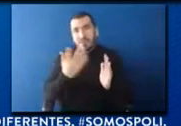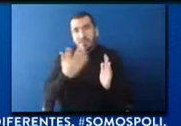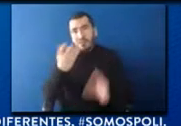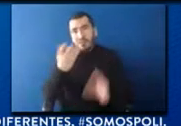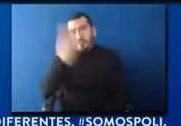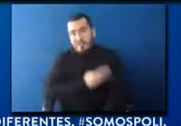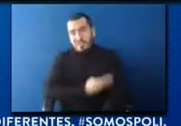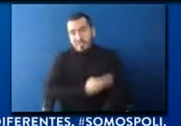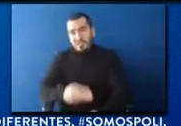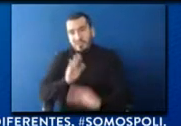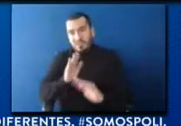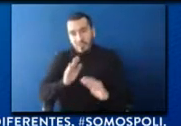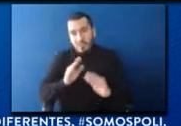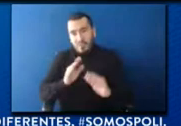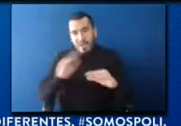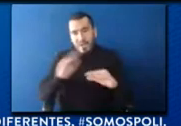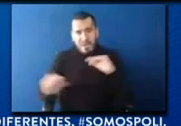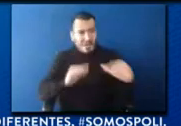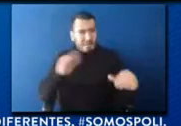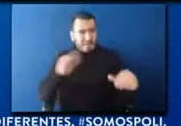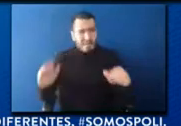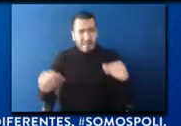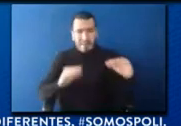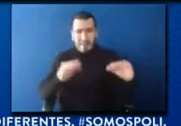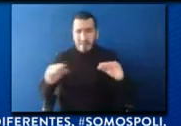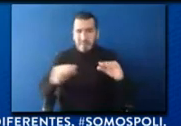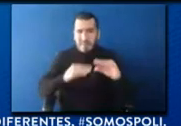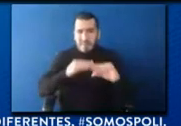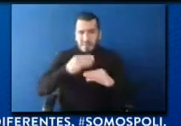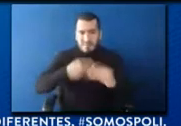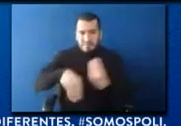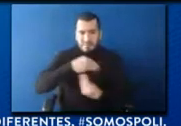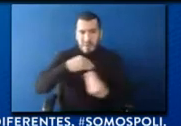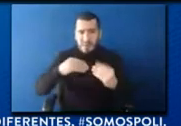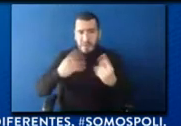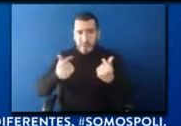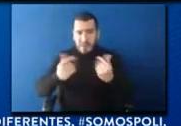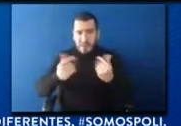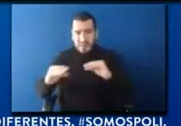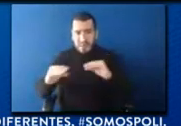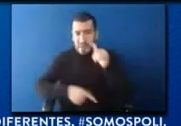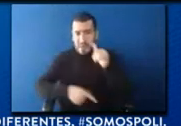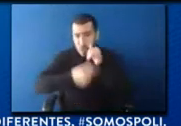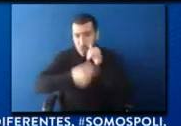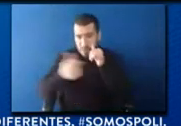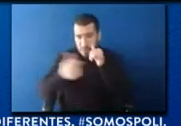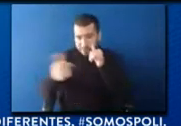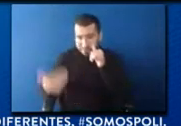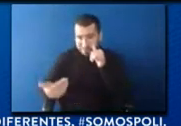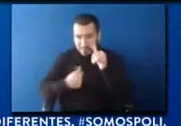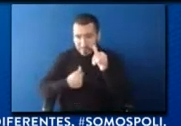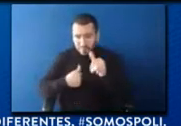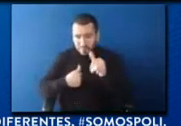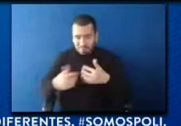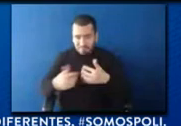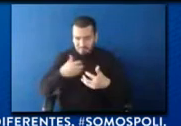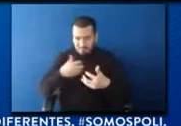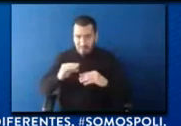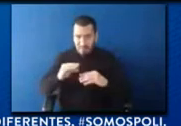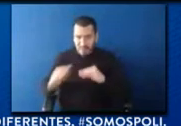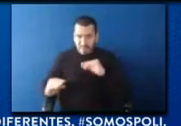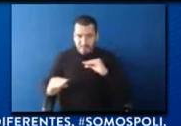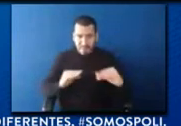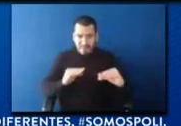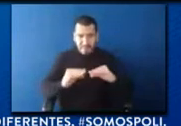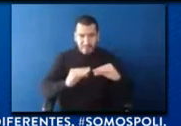2,500 billones de pesos durante transacciones digitales. Lo que mueve la economía, el sistema de pagos, tiene una materialidad tan